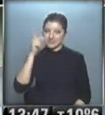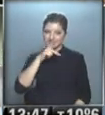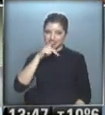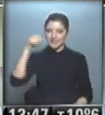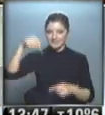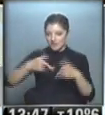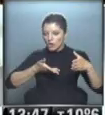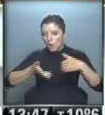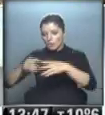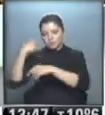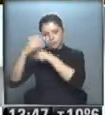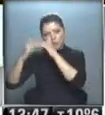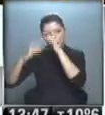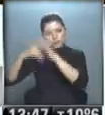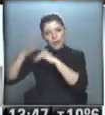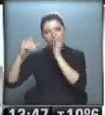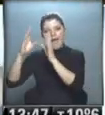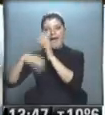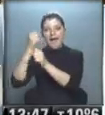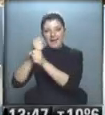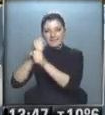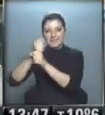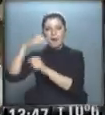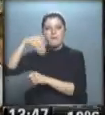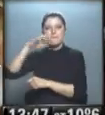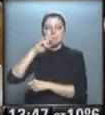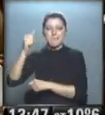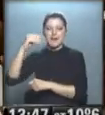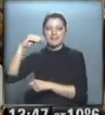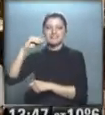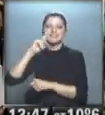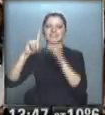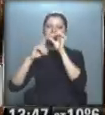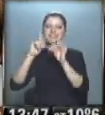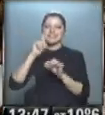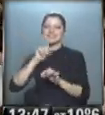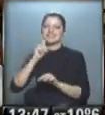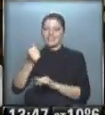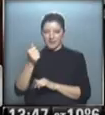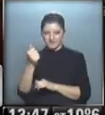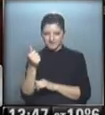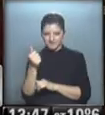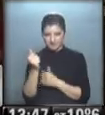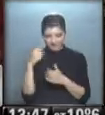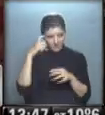el Balneario parque marchiquita hoy hoy 14 de